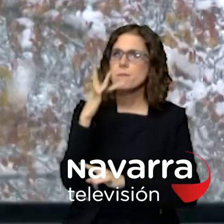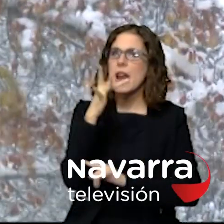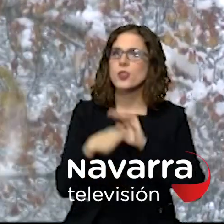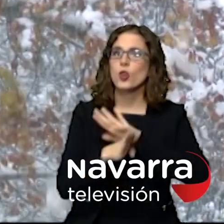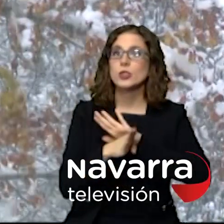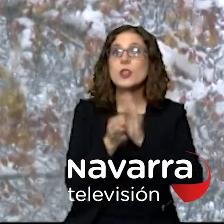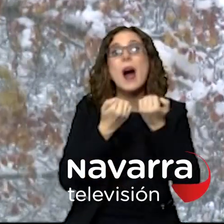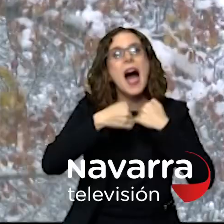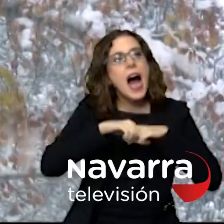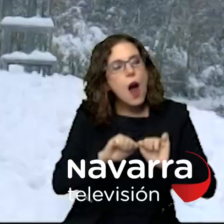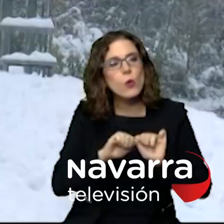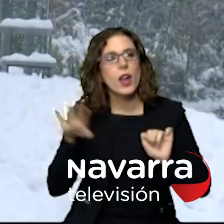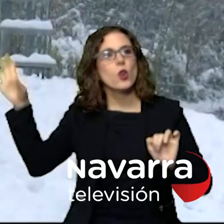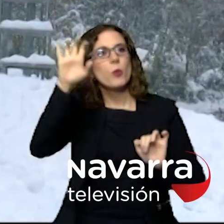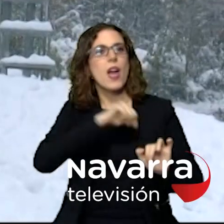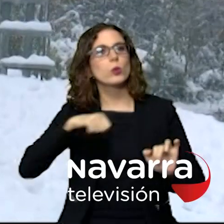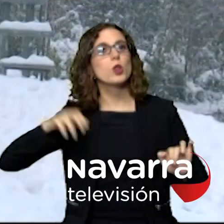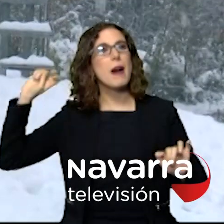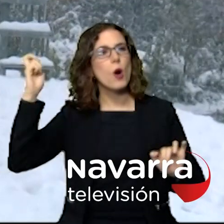notar. Menos que en otras comunidades.